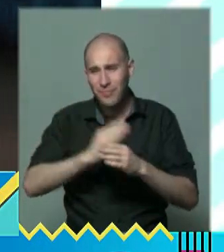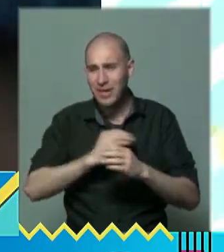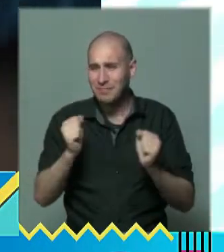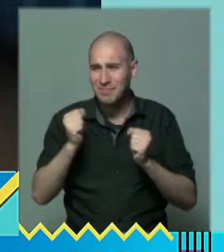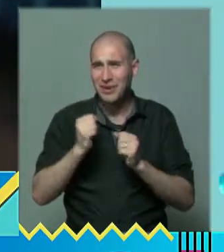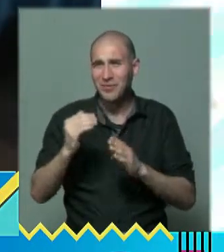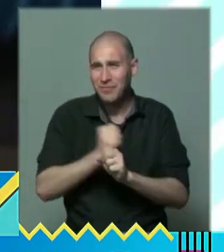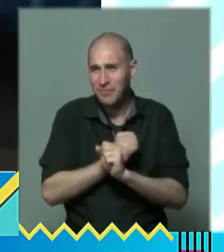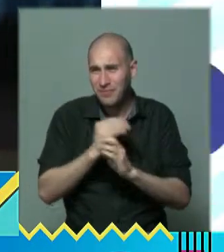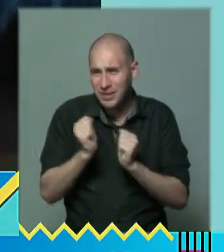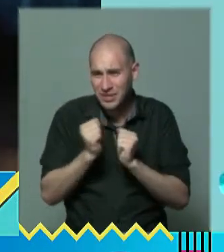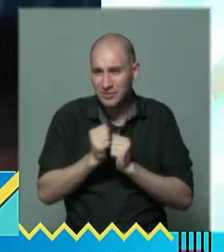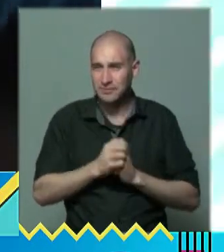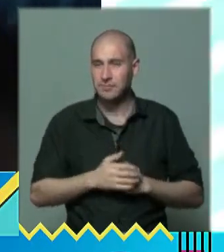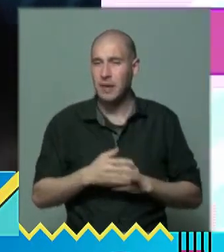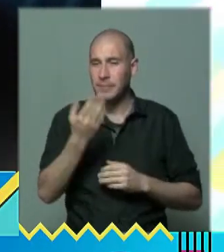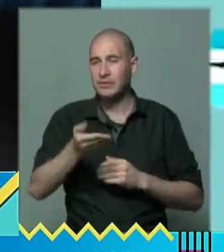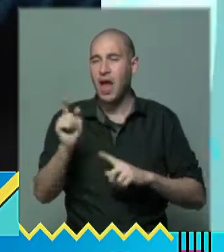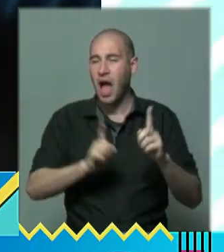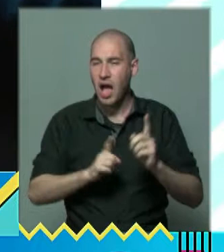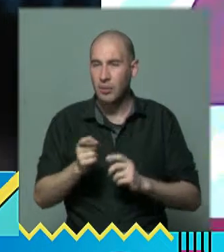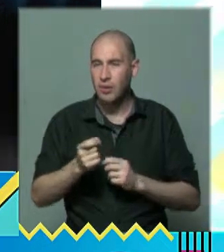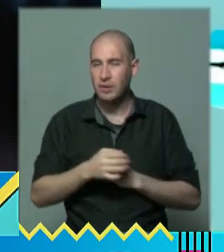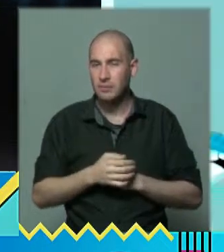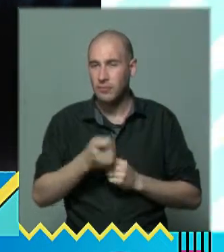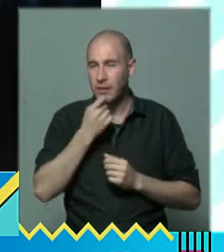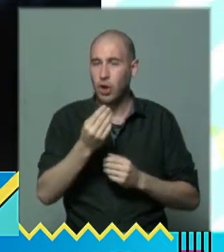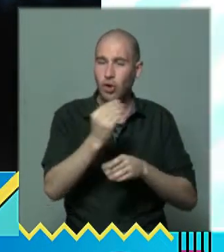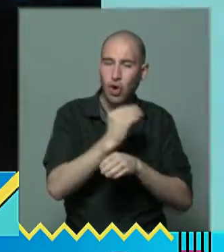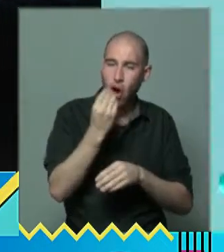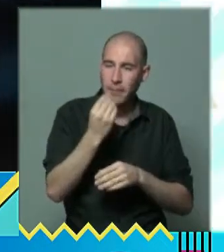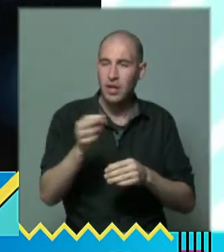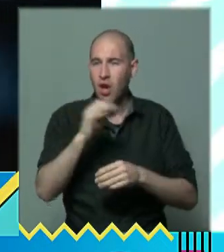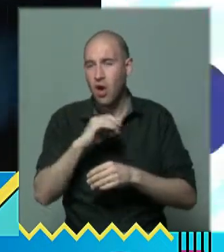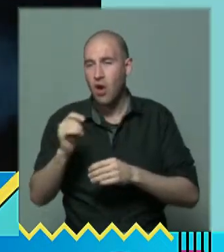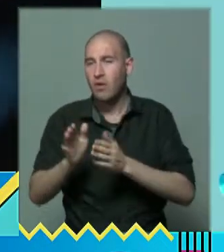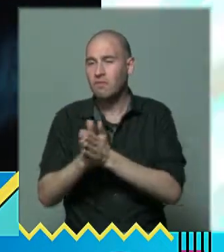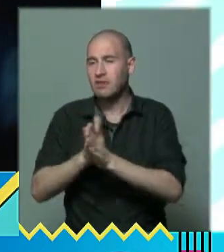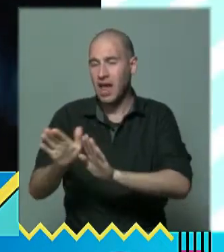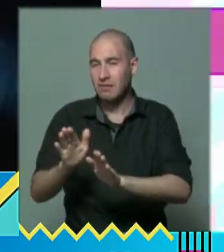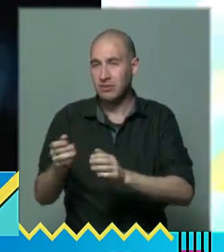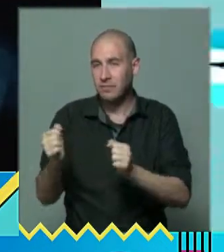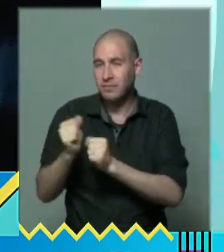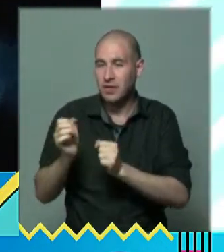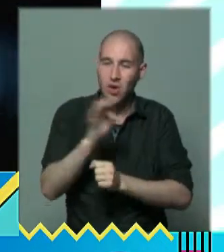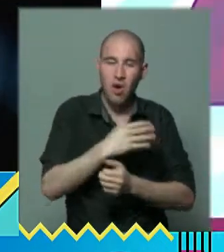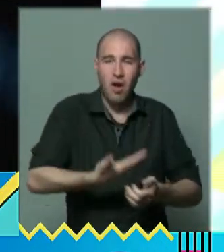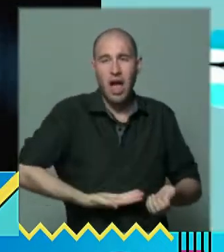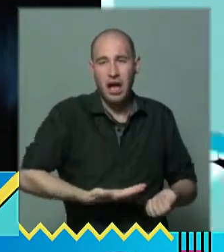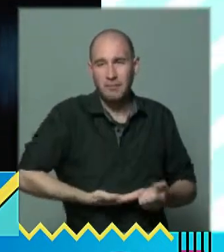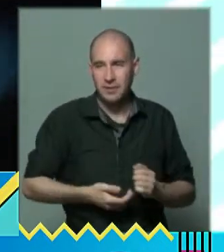invierno, donde algunos tienen que ver si, como vos decías, si comen o prenden el calefactor, entre si se mueren de frío o se mueren de